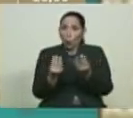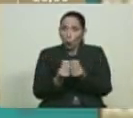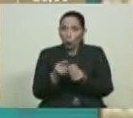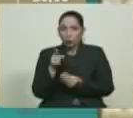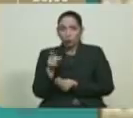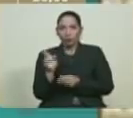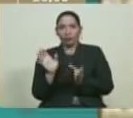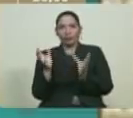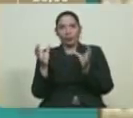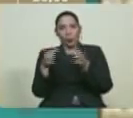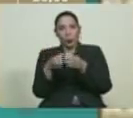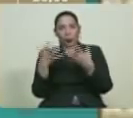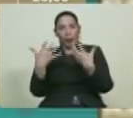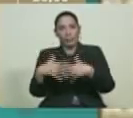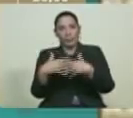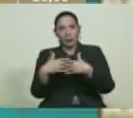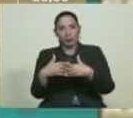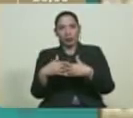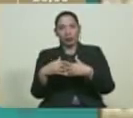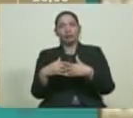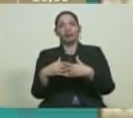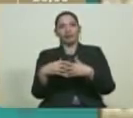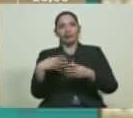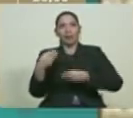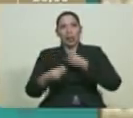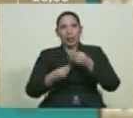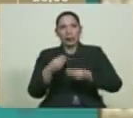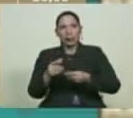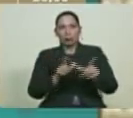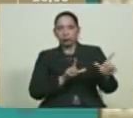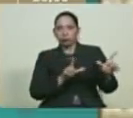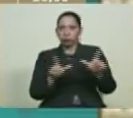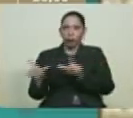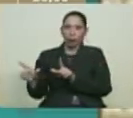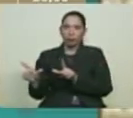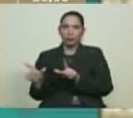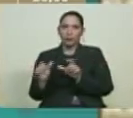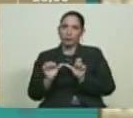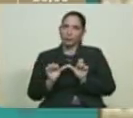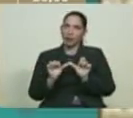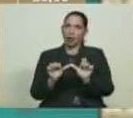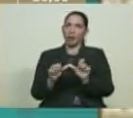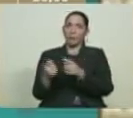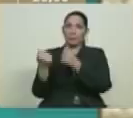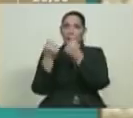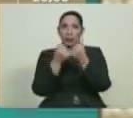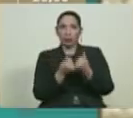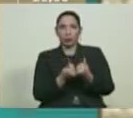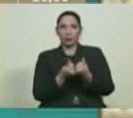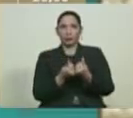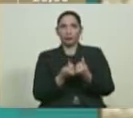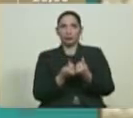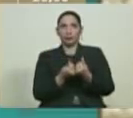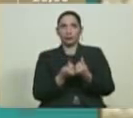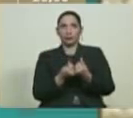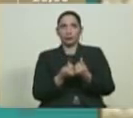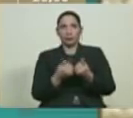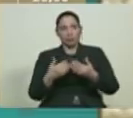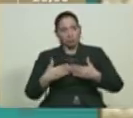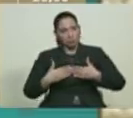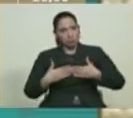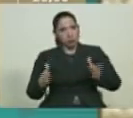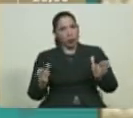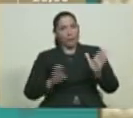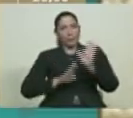economía venezolana para lograr unos precios que al mismo tiempo que permitan el desarrollo